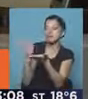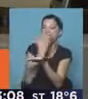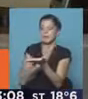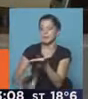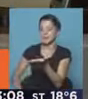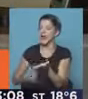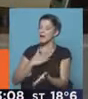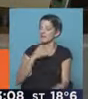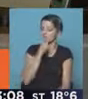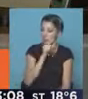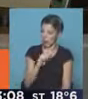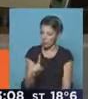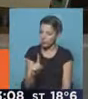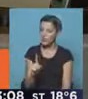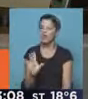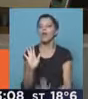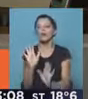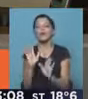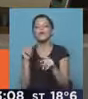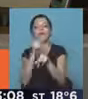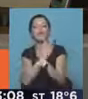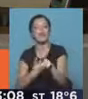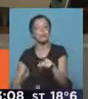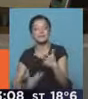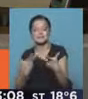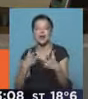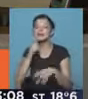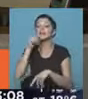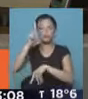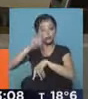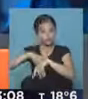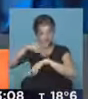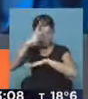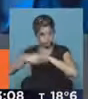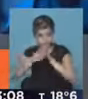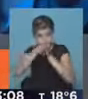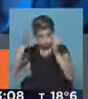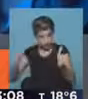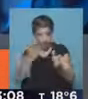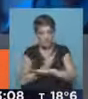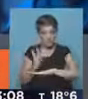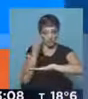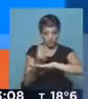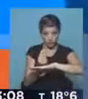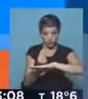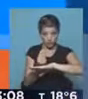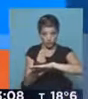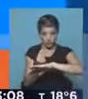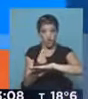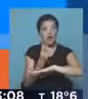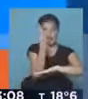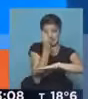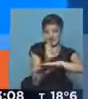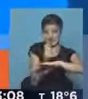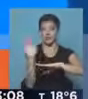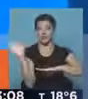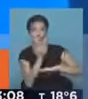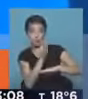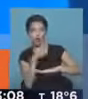agregan incertidumbre al ejercicio de gobierno, ¿no? Cuando uno tiene un plazo determinado de gobierno, todo el mundo, quienes gobiernan y quienes somos gobernados, sabemos a qué